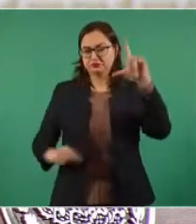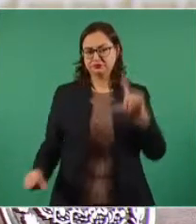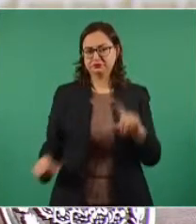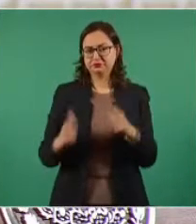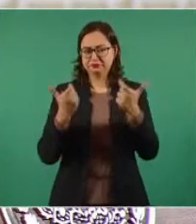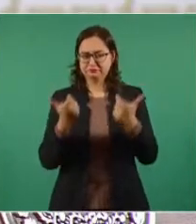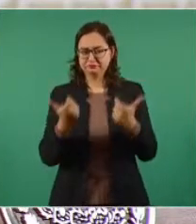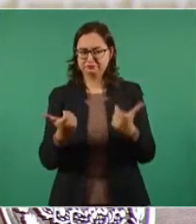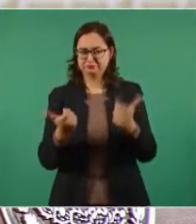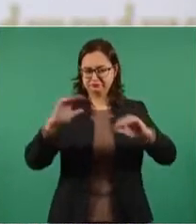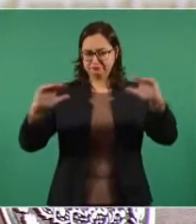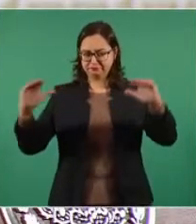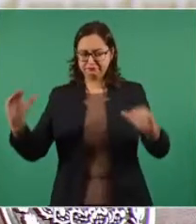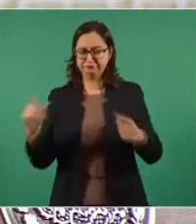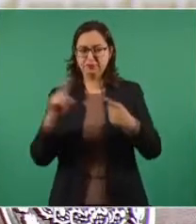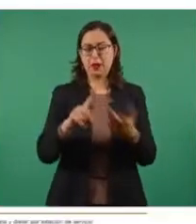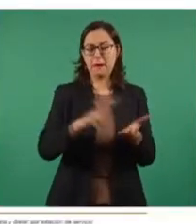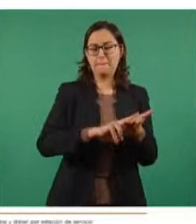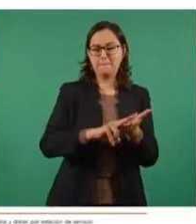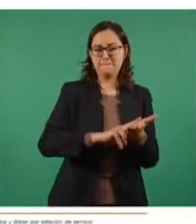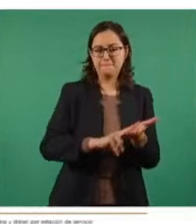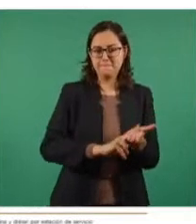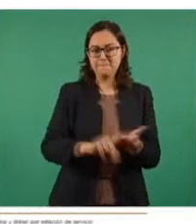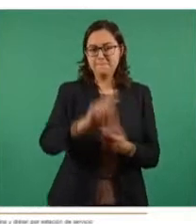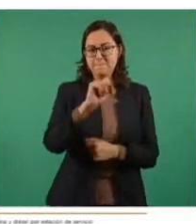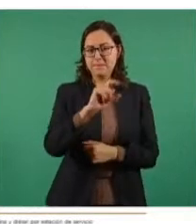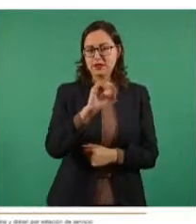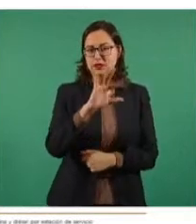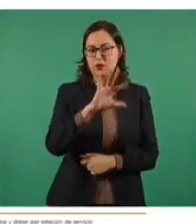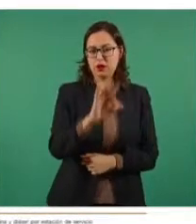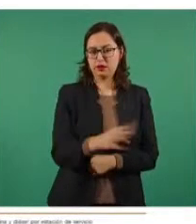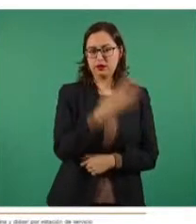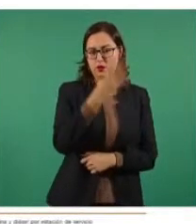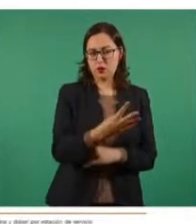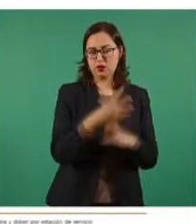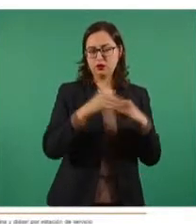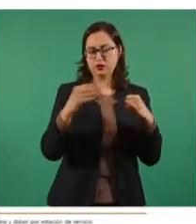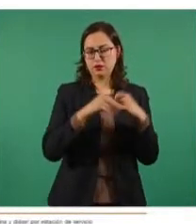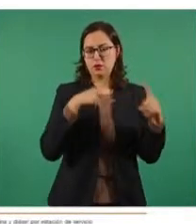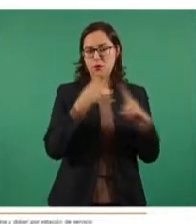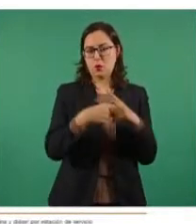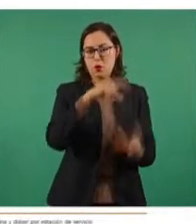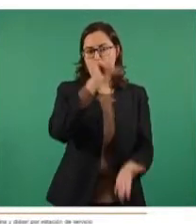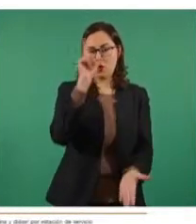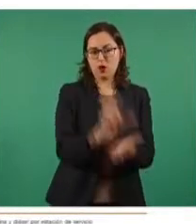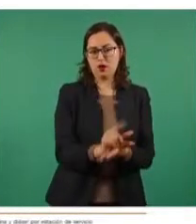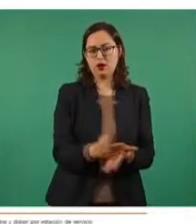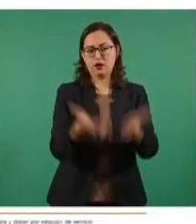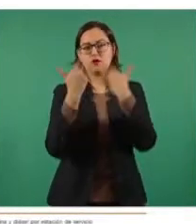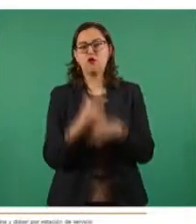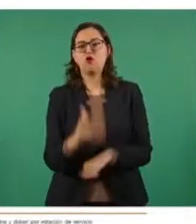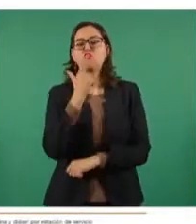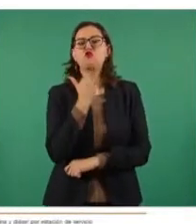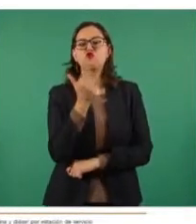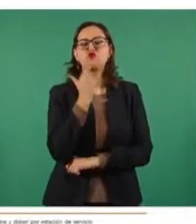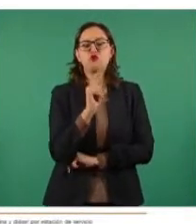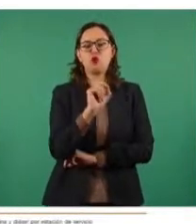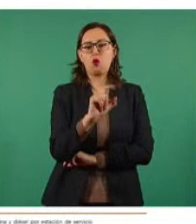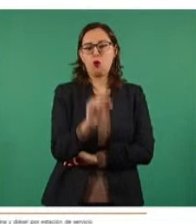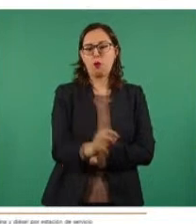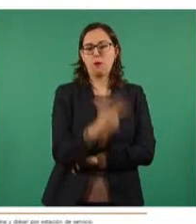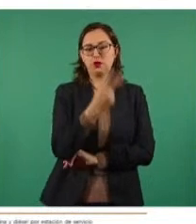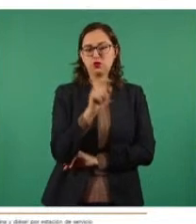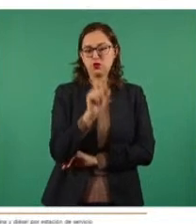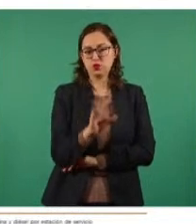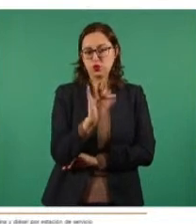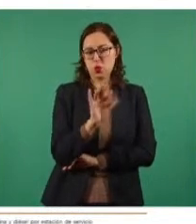la gasolina regular 20 pesos 44 centavos por litro 22 pesos 40 centavos por el litro